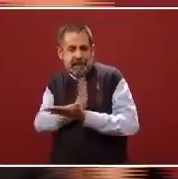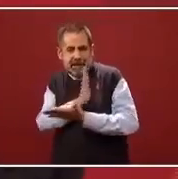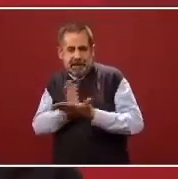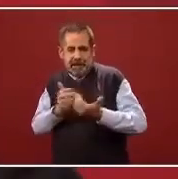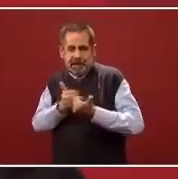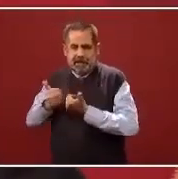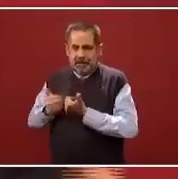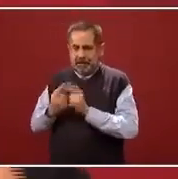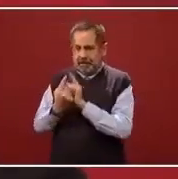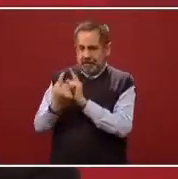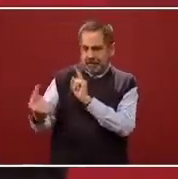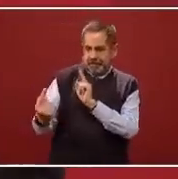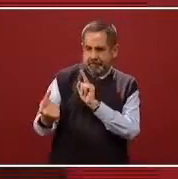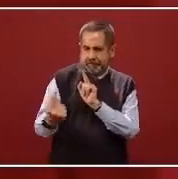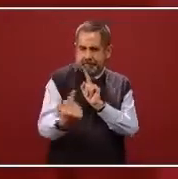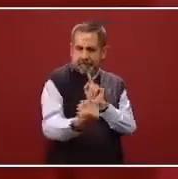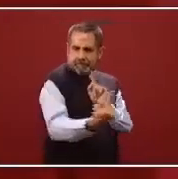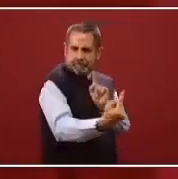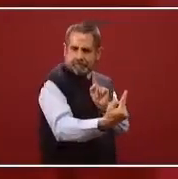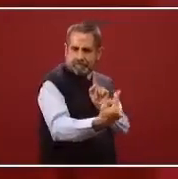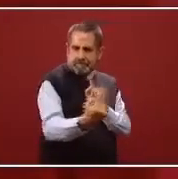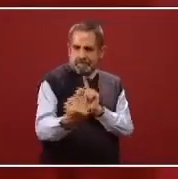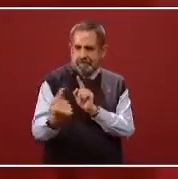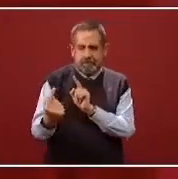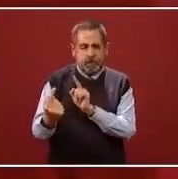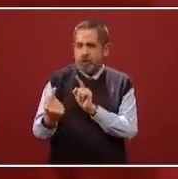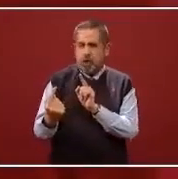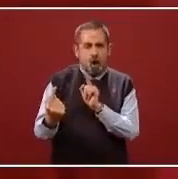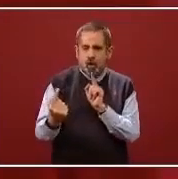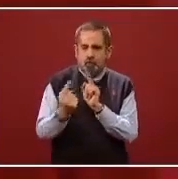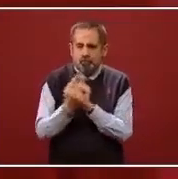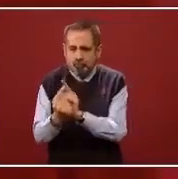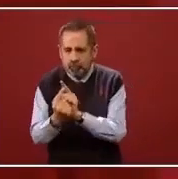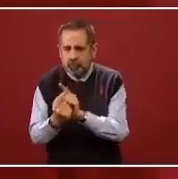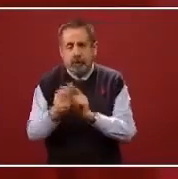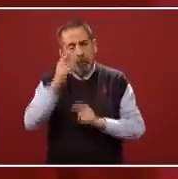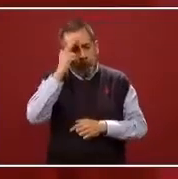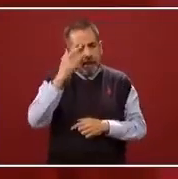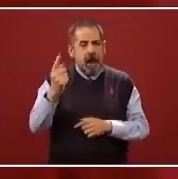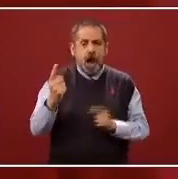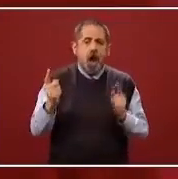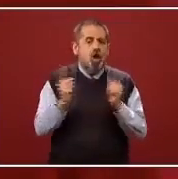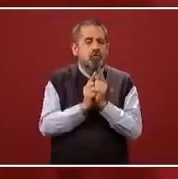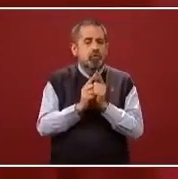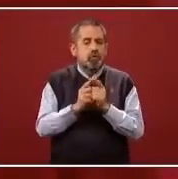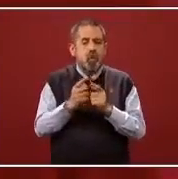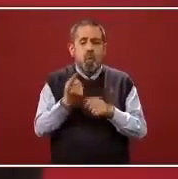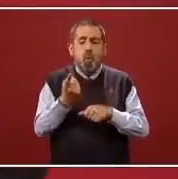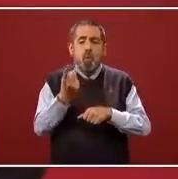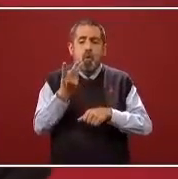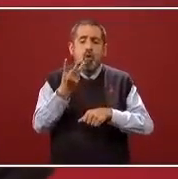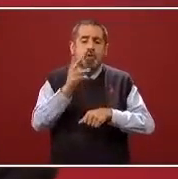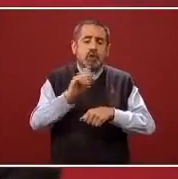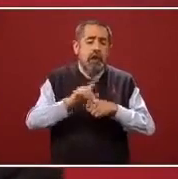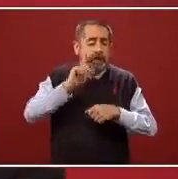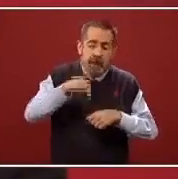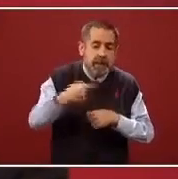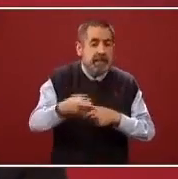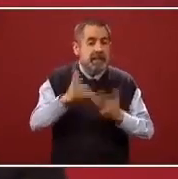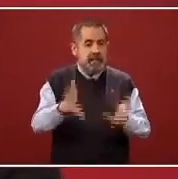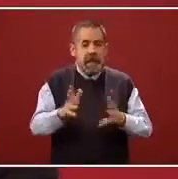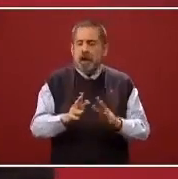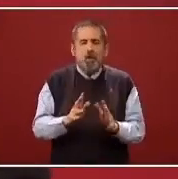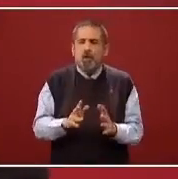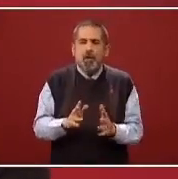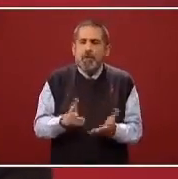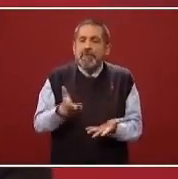etapa 2 y etapa 3 no ocurre de un día para otro o no ocurre cuando se agrega un caso más. De hecho, no depende del número de